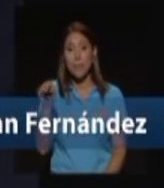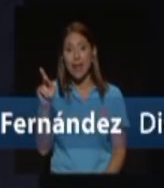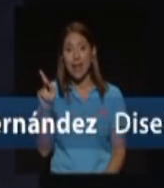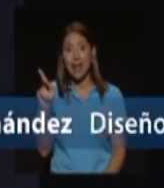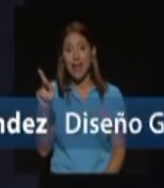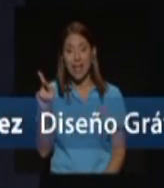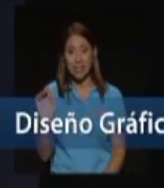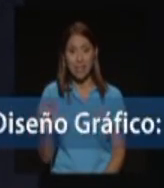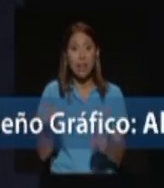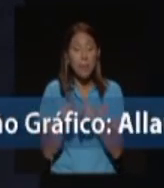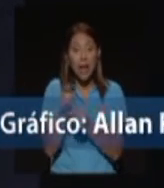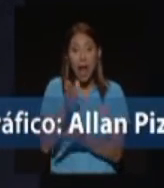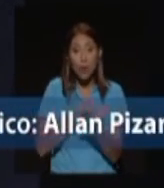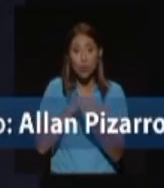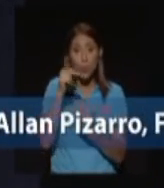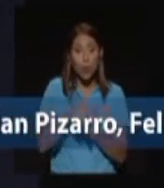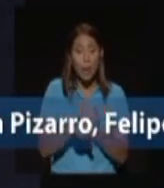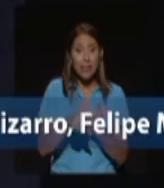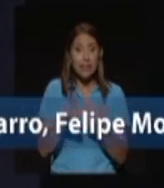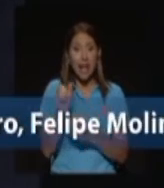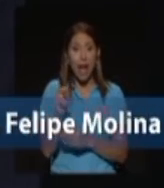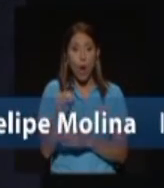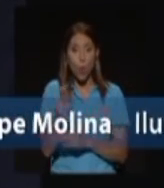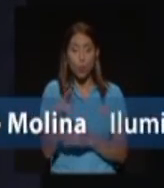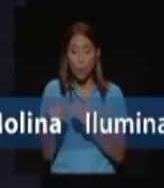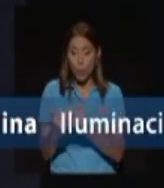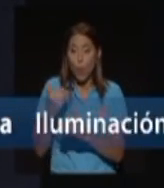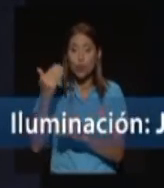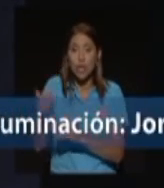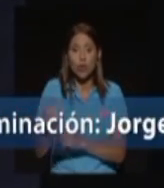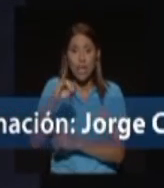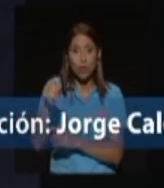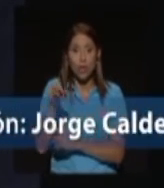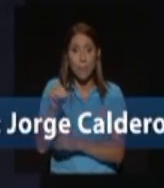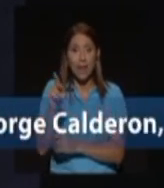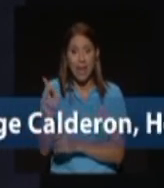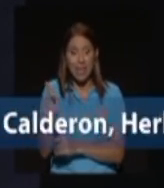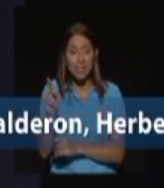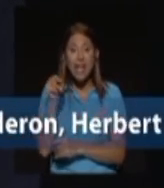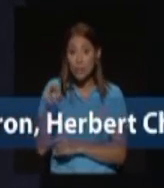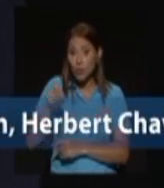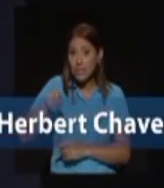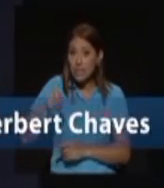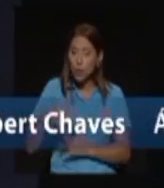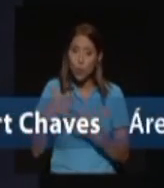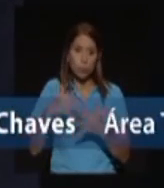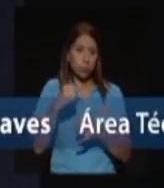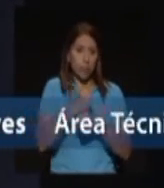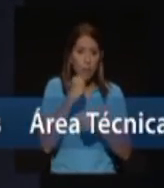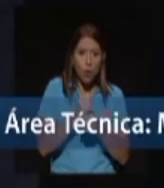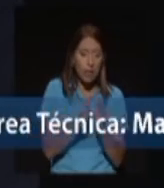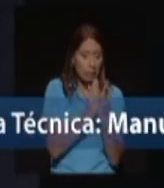de los programas de las Naciones Unidas posteriores a John Maynard Keynes, ¿verdad? Eso, ya le digo, requirió una labor de lectura y de